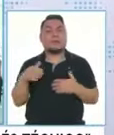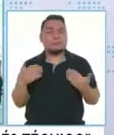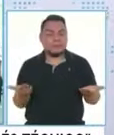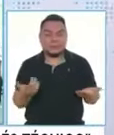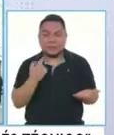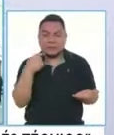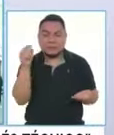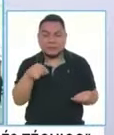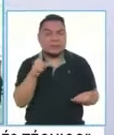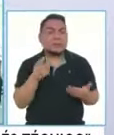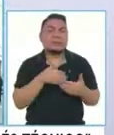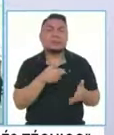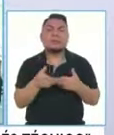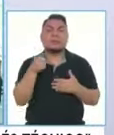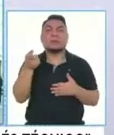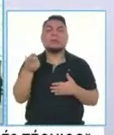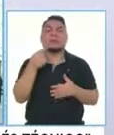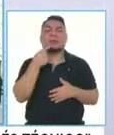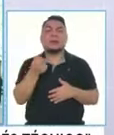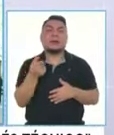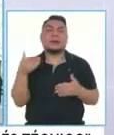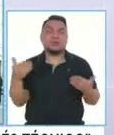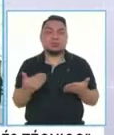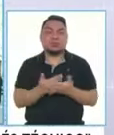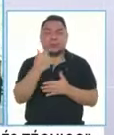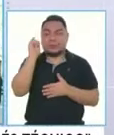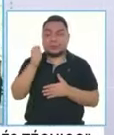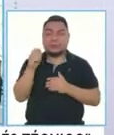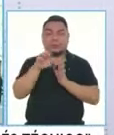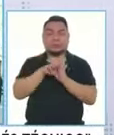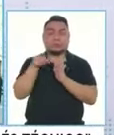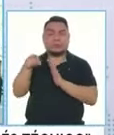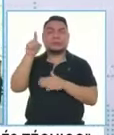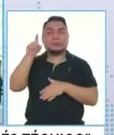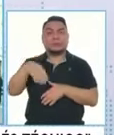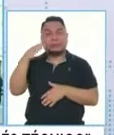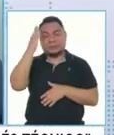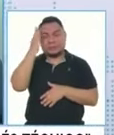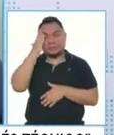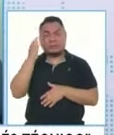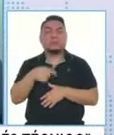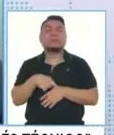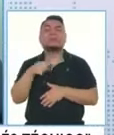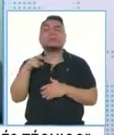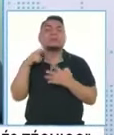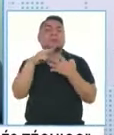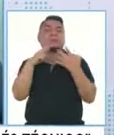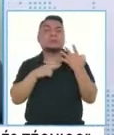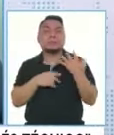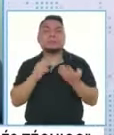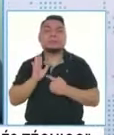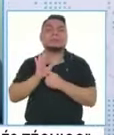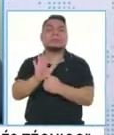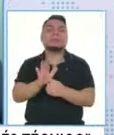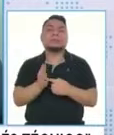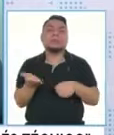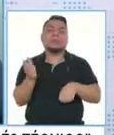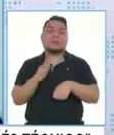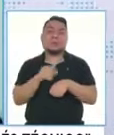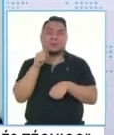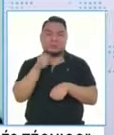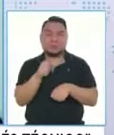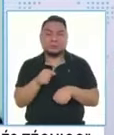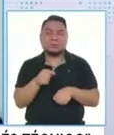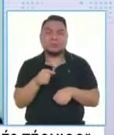allá de que importe que el nuevo magistrado sepa los requisitos para presentar un amparo contra resolución